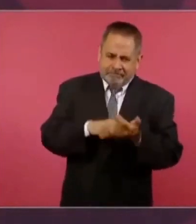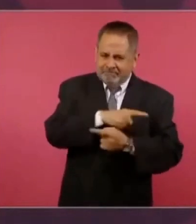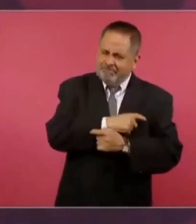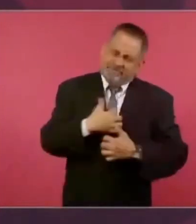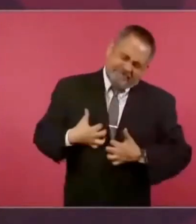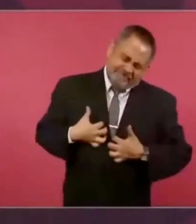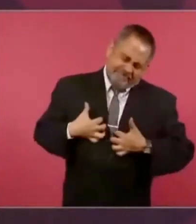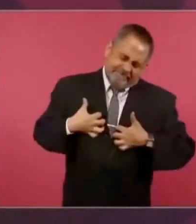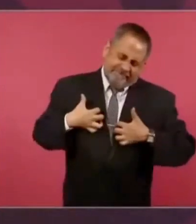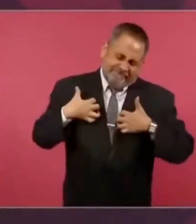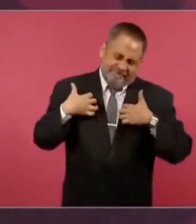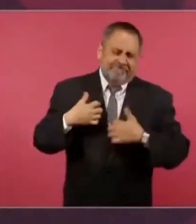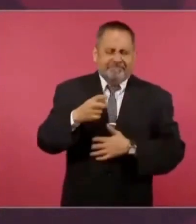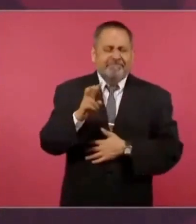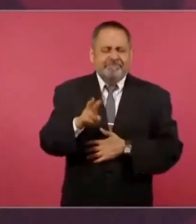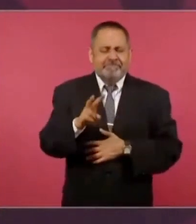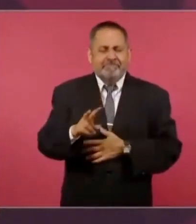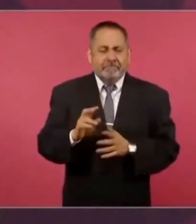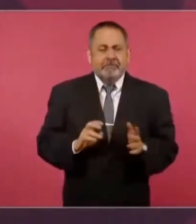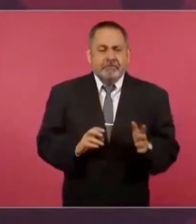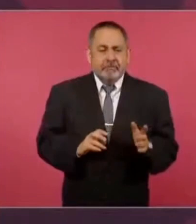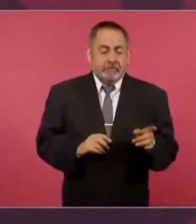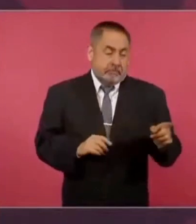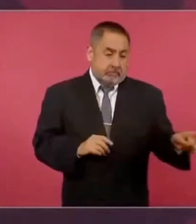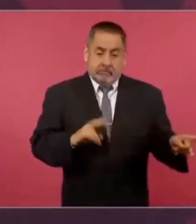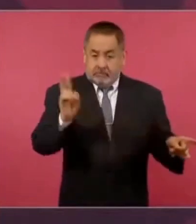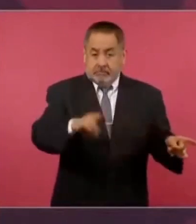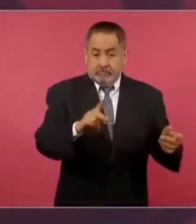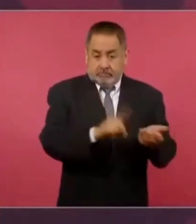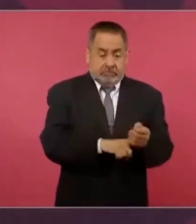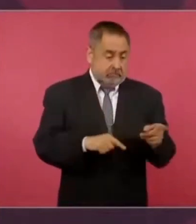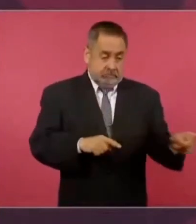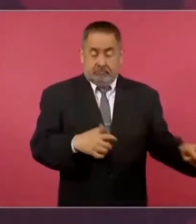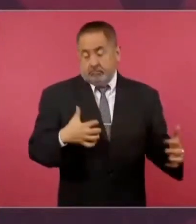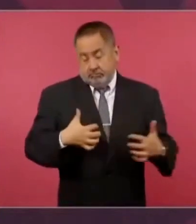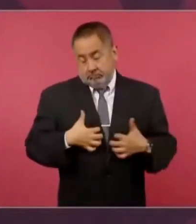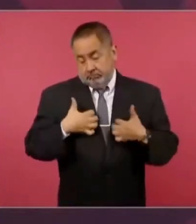no quiero usar eso, pero sí es lo que